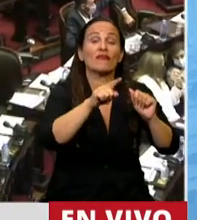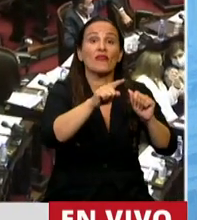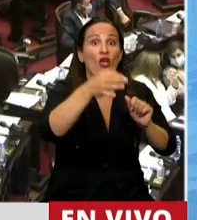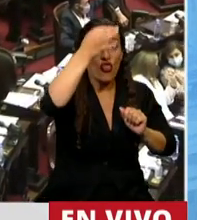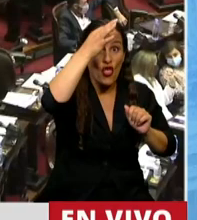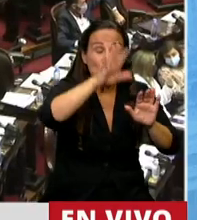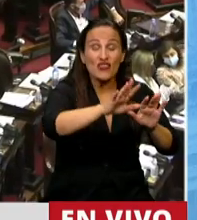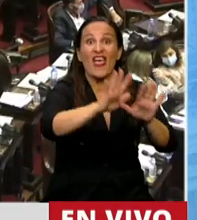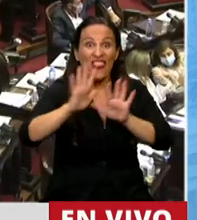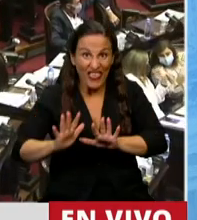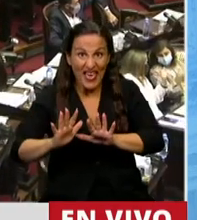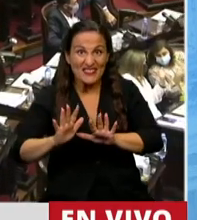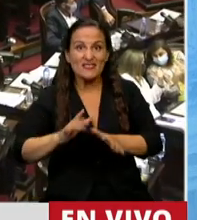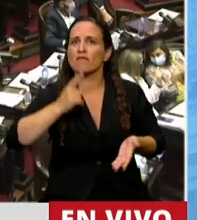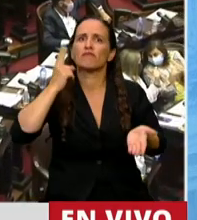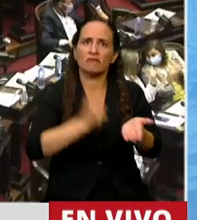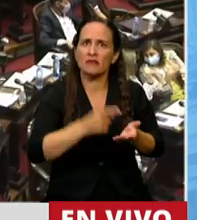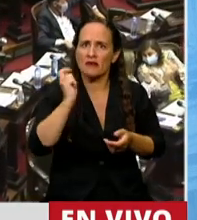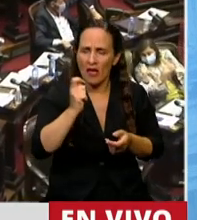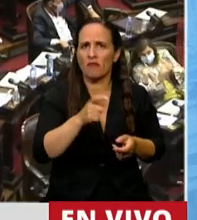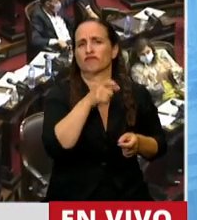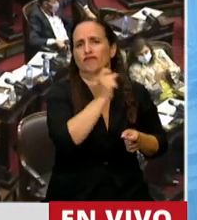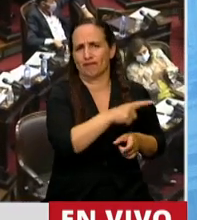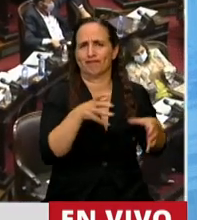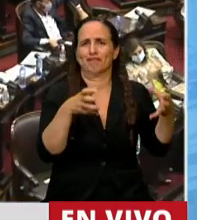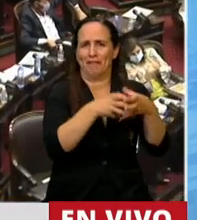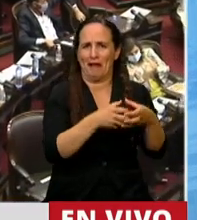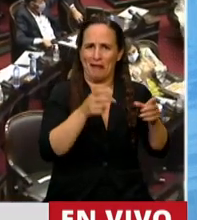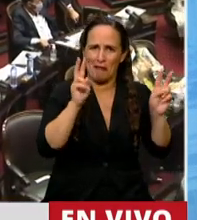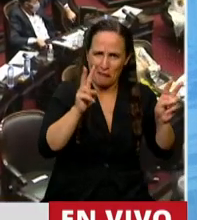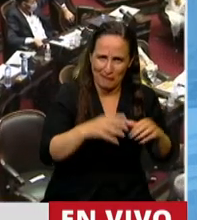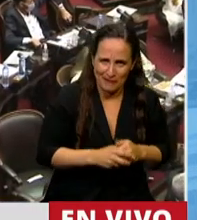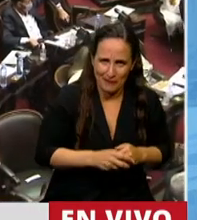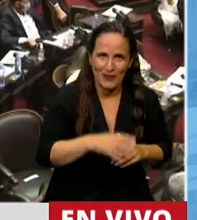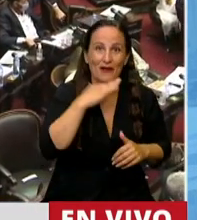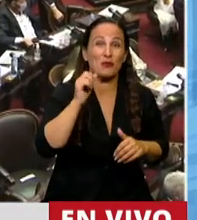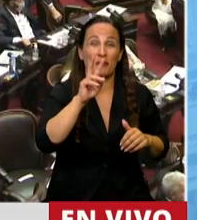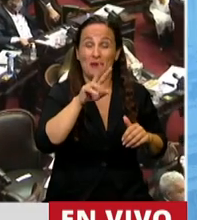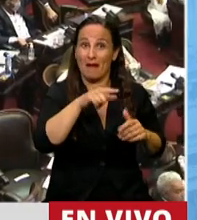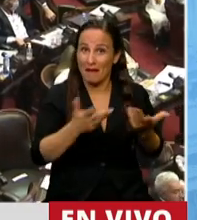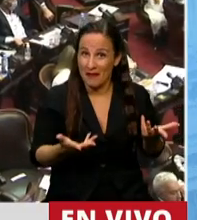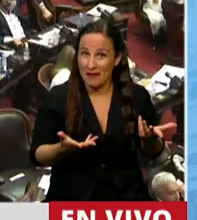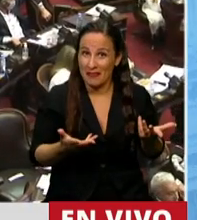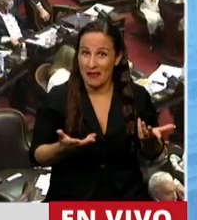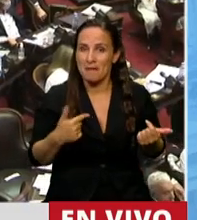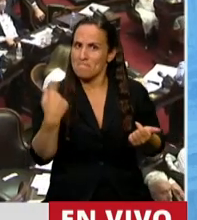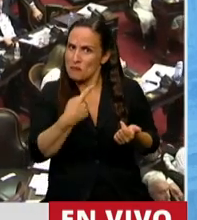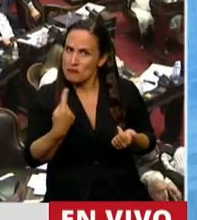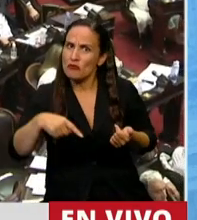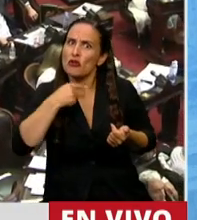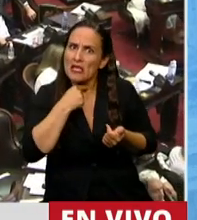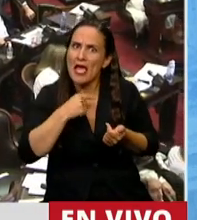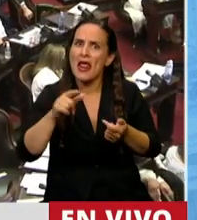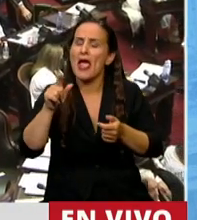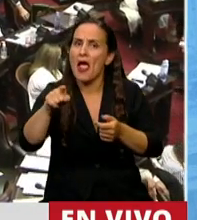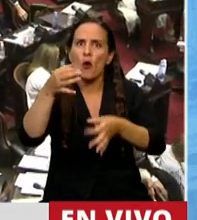Comodoro Py los designó el partido justicialista, compañeros. Así que si quieren hacer limpieza en la justicia, nosotros estamos de acuerdo,